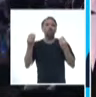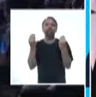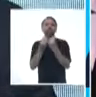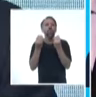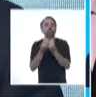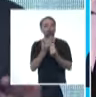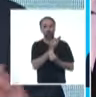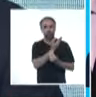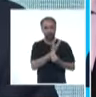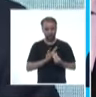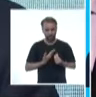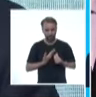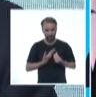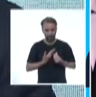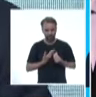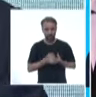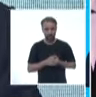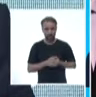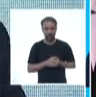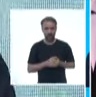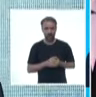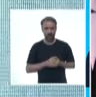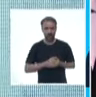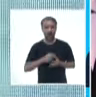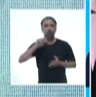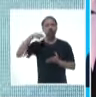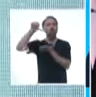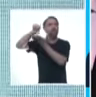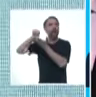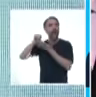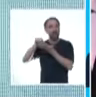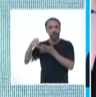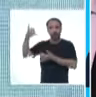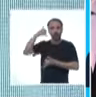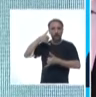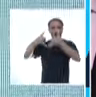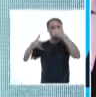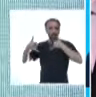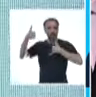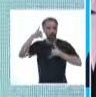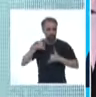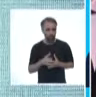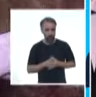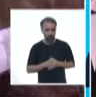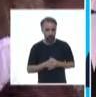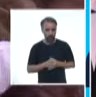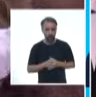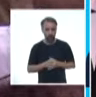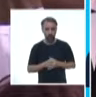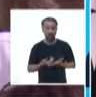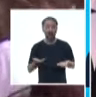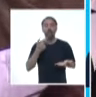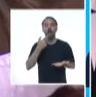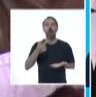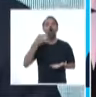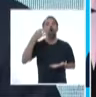compromiso real de todos los intendentes hoy de los que gobernamos las provincias y fundamentalmente de la